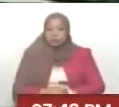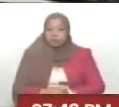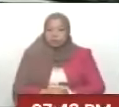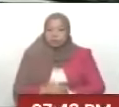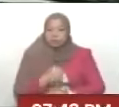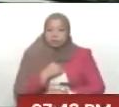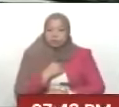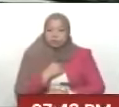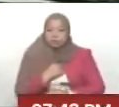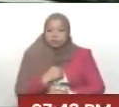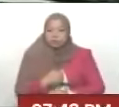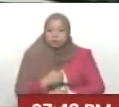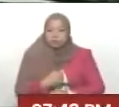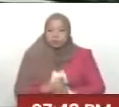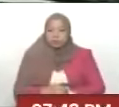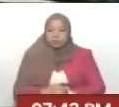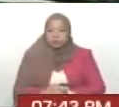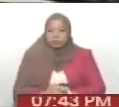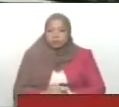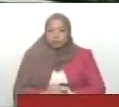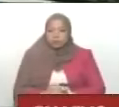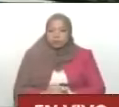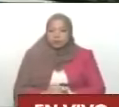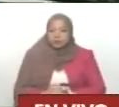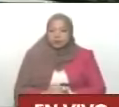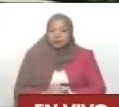Como analista. Déjame convencerte, pues.